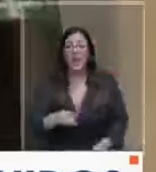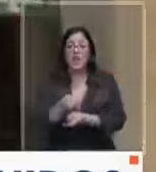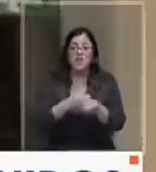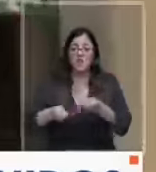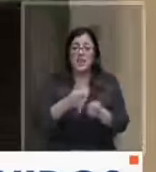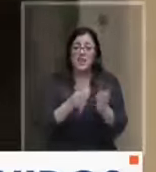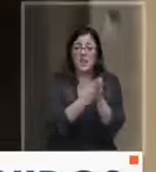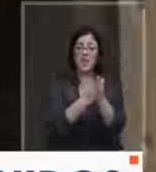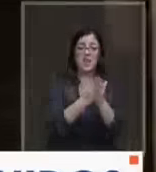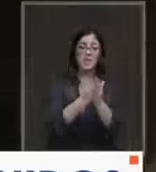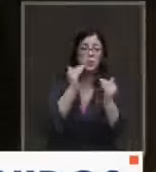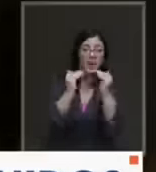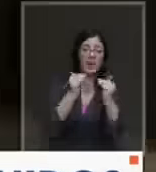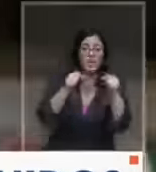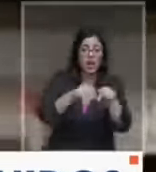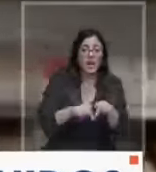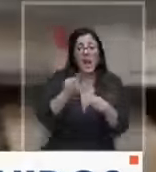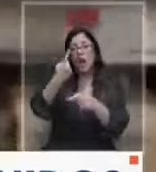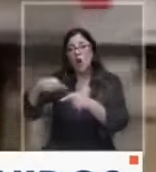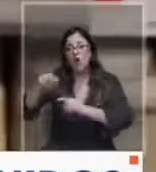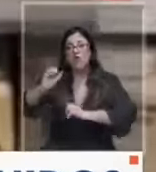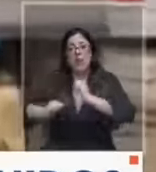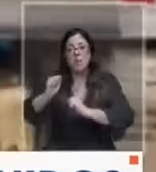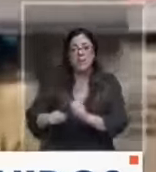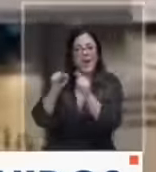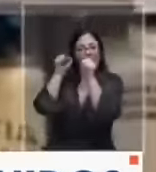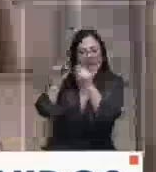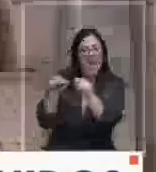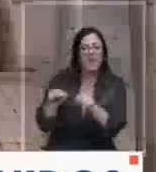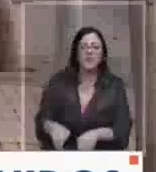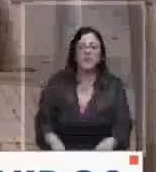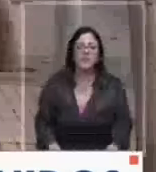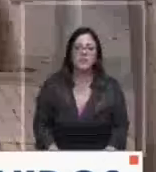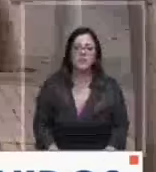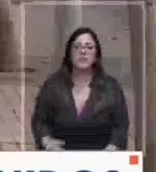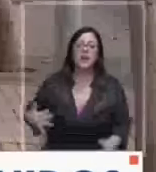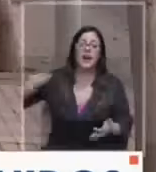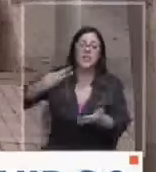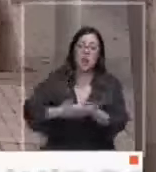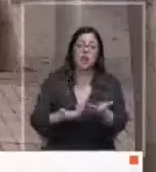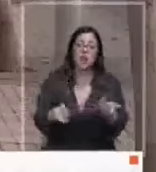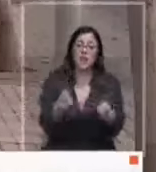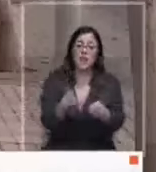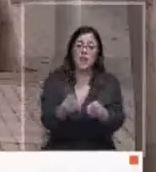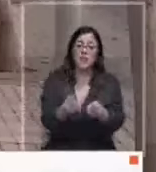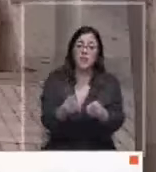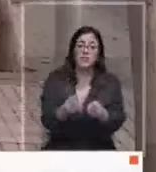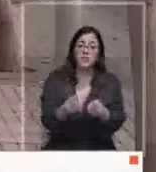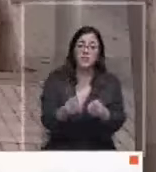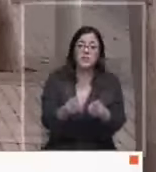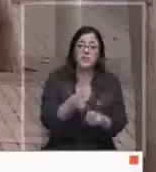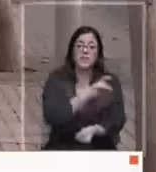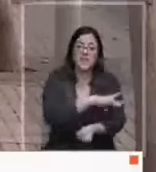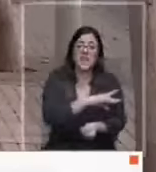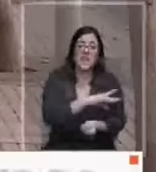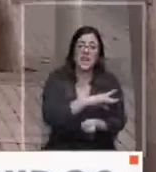acá otras empresas nacionales se han establecido allá a la fecha la inversión chilena acumulada en Estados Unidos supera los